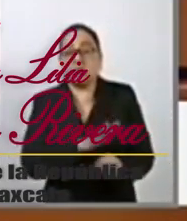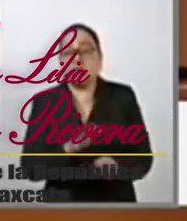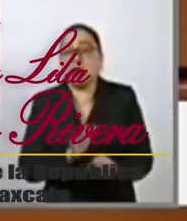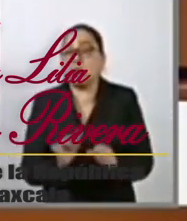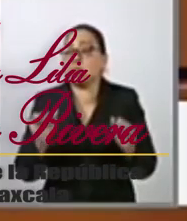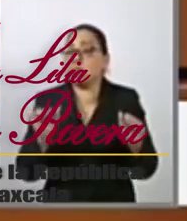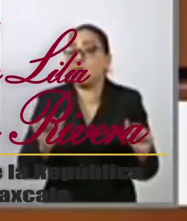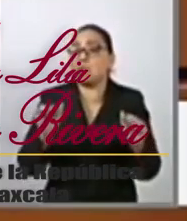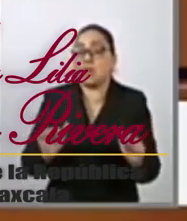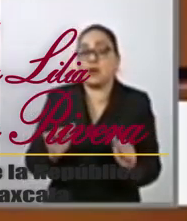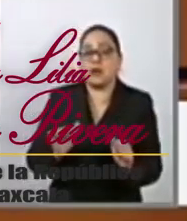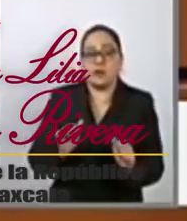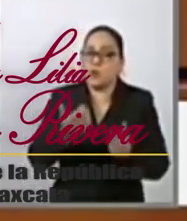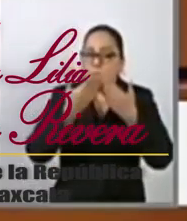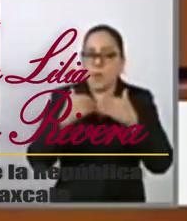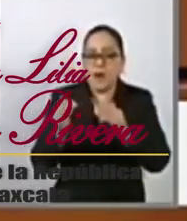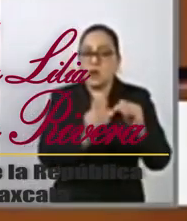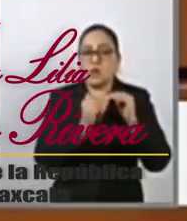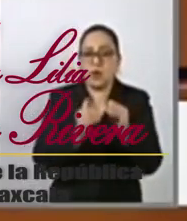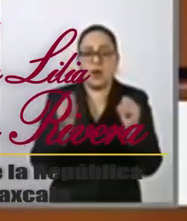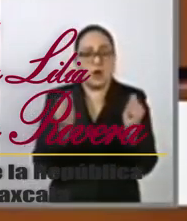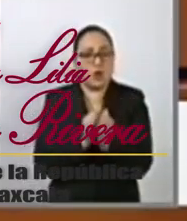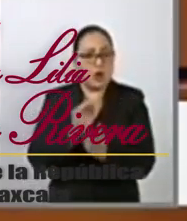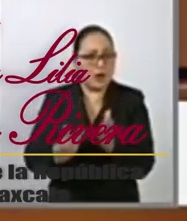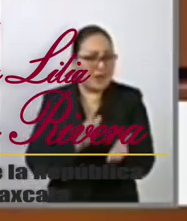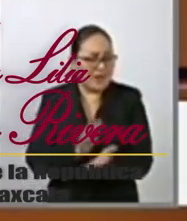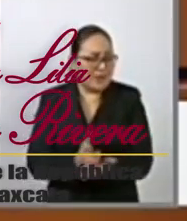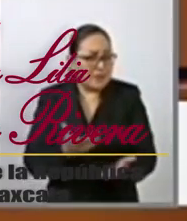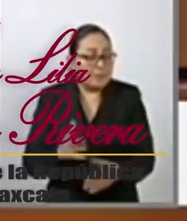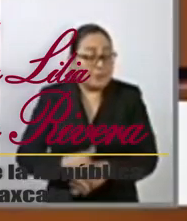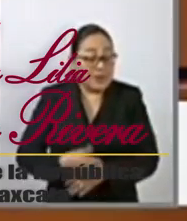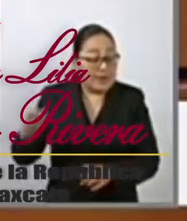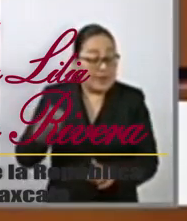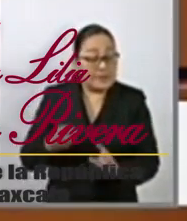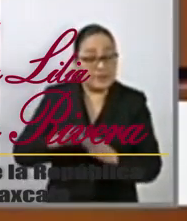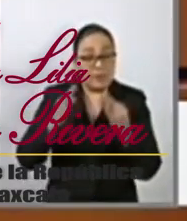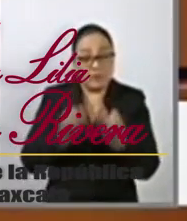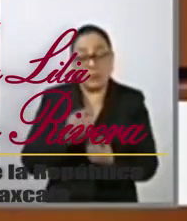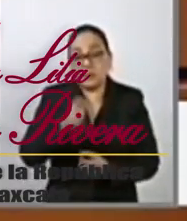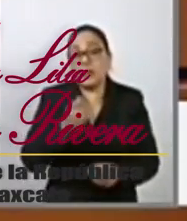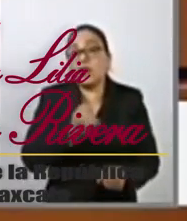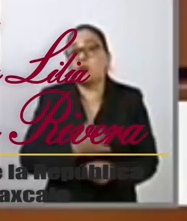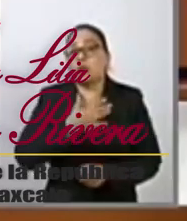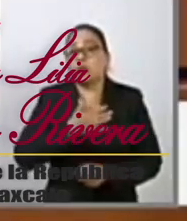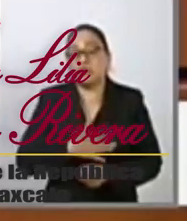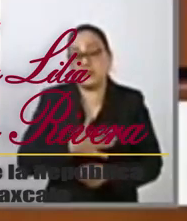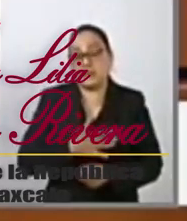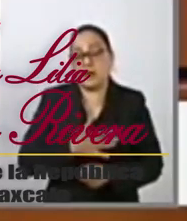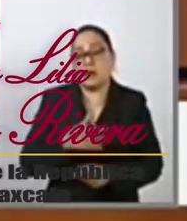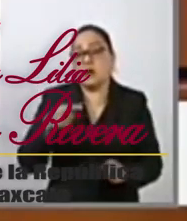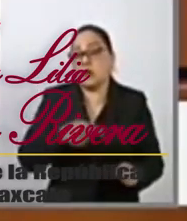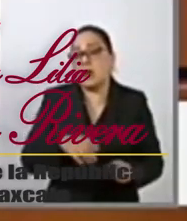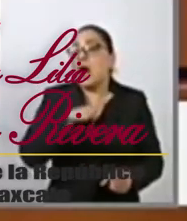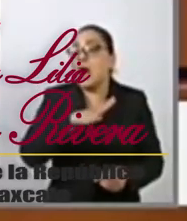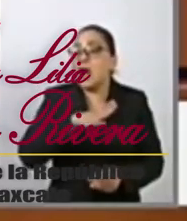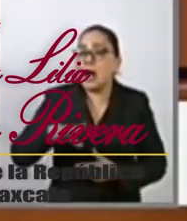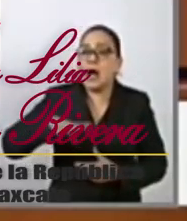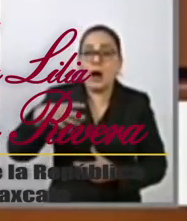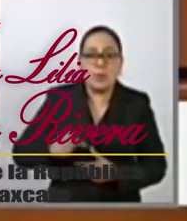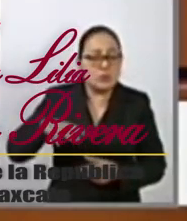de igualdad ante la ley, constituyéndose en un elemento de injusticia del que se ha abusado a lo largo de los